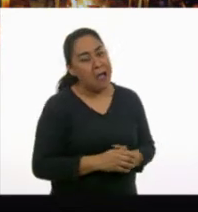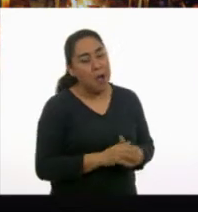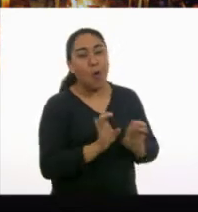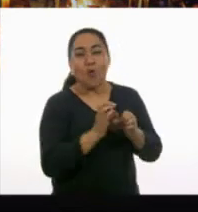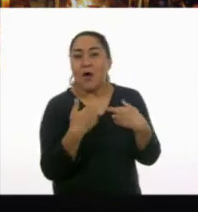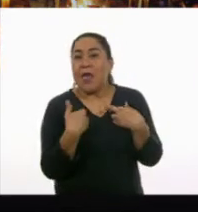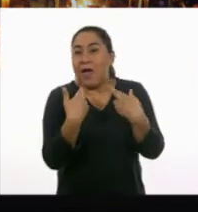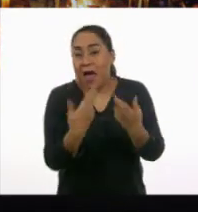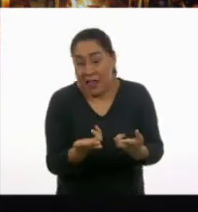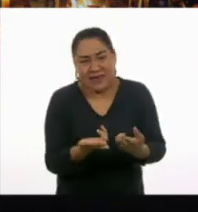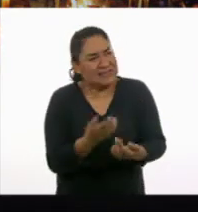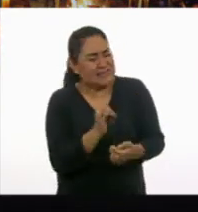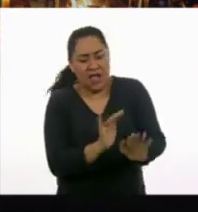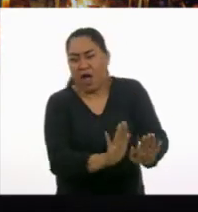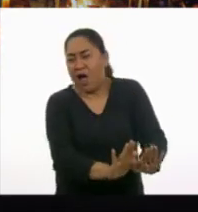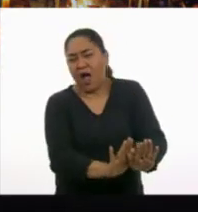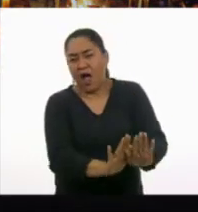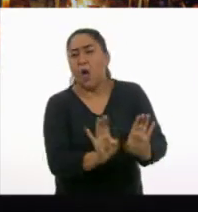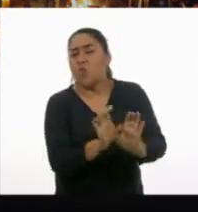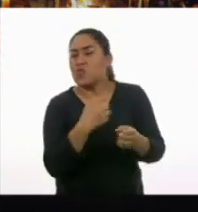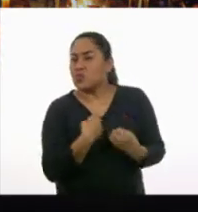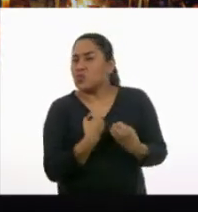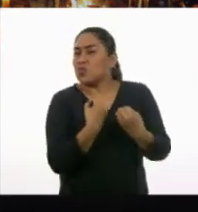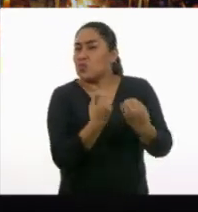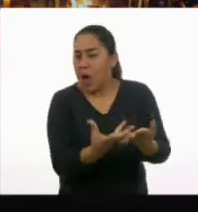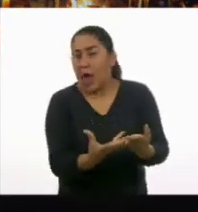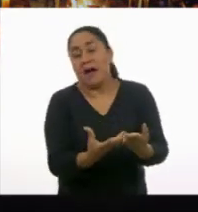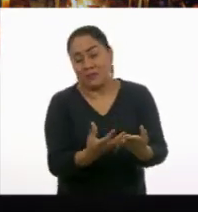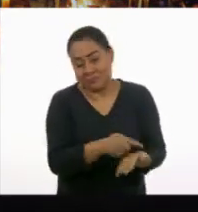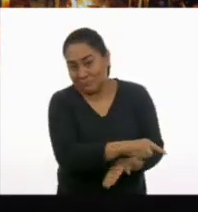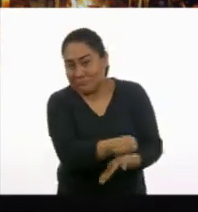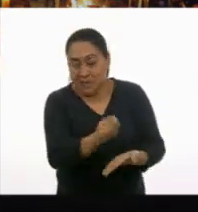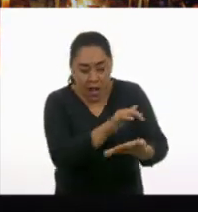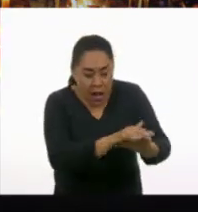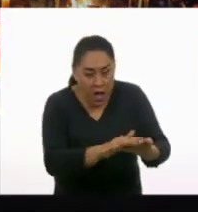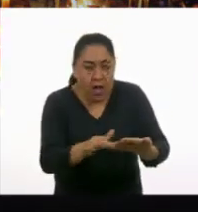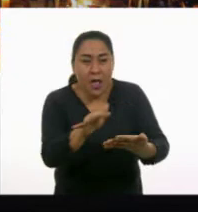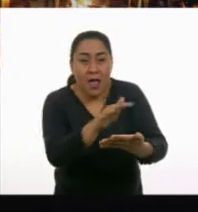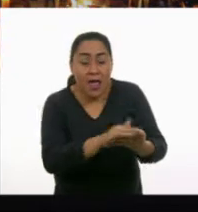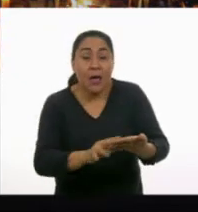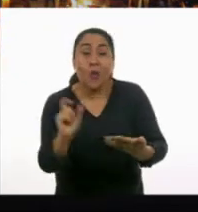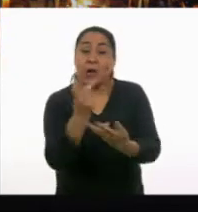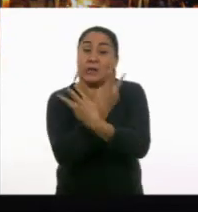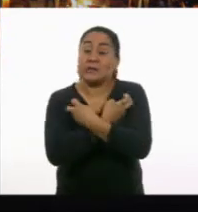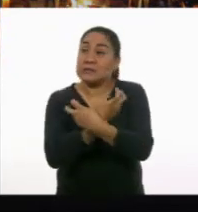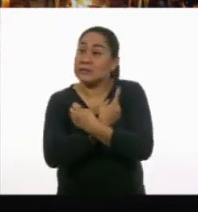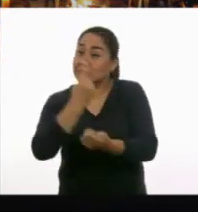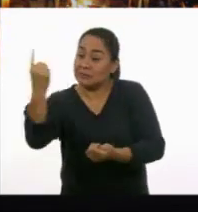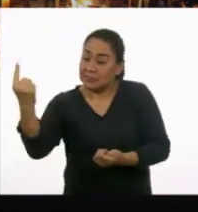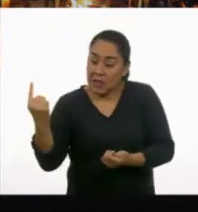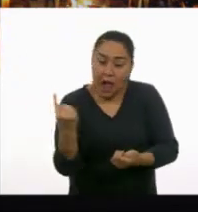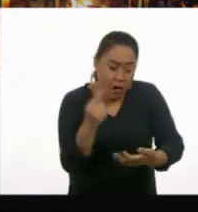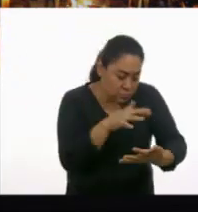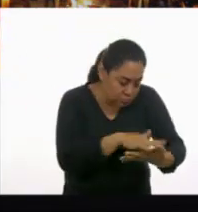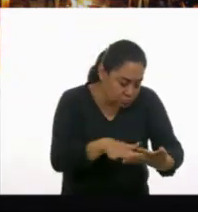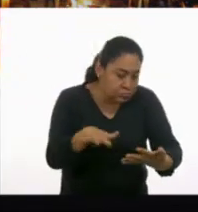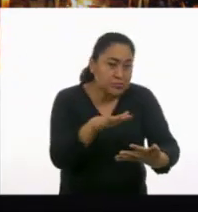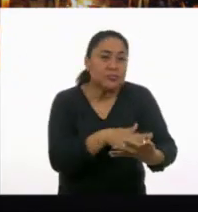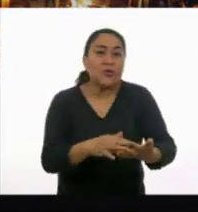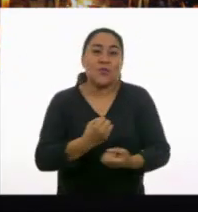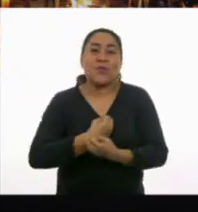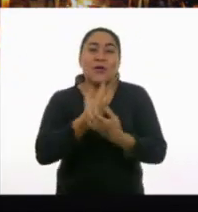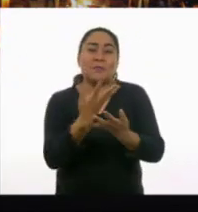muy bien. Ahí que se queden como una para ofrenda. Que nos lean. Así para es. Que cuando vengan y nos visiten, lean los poemas. Está